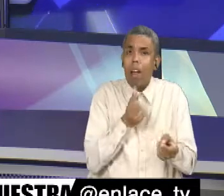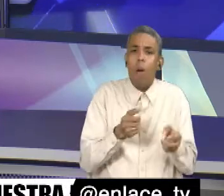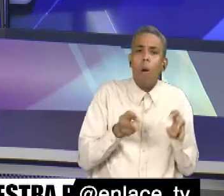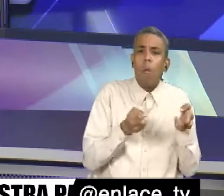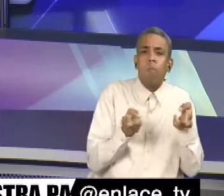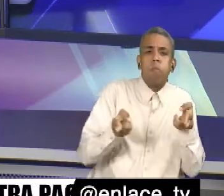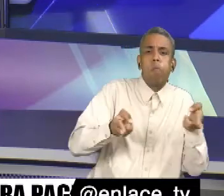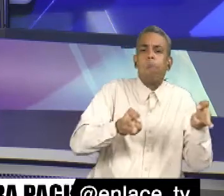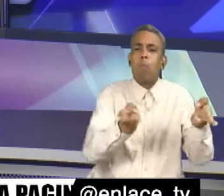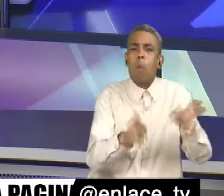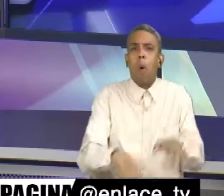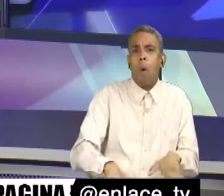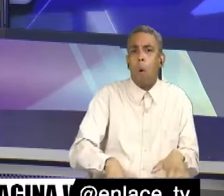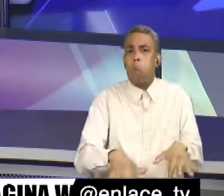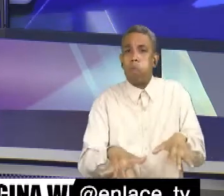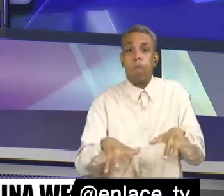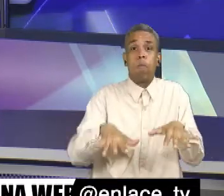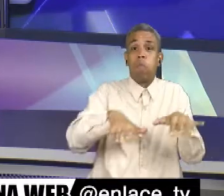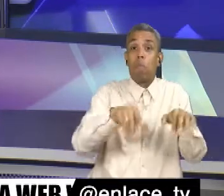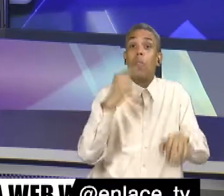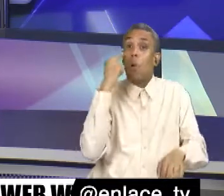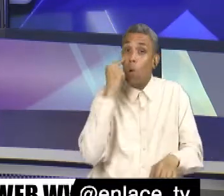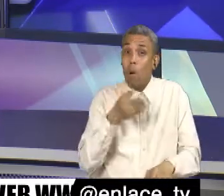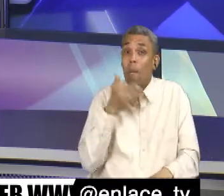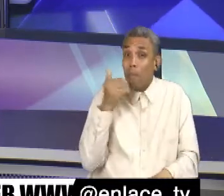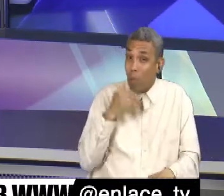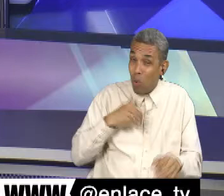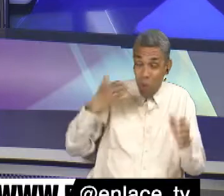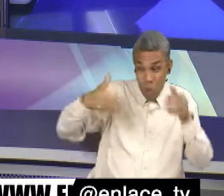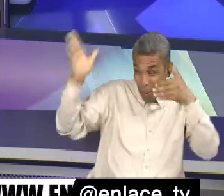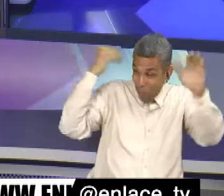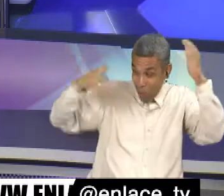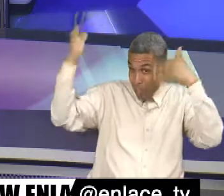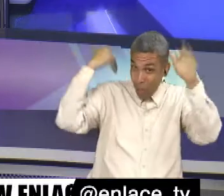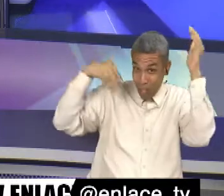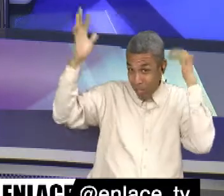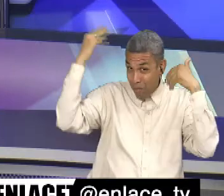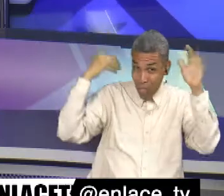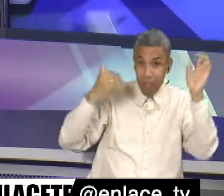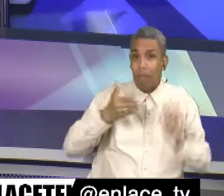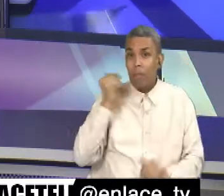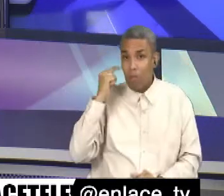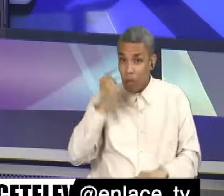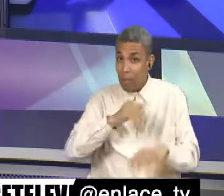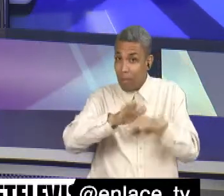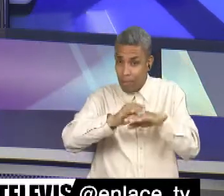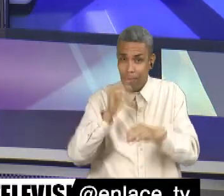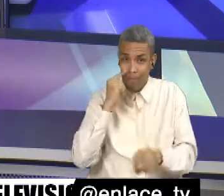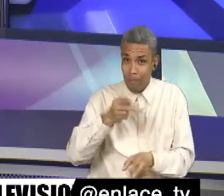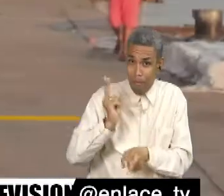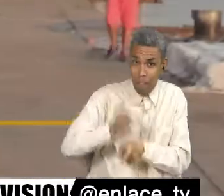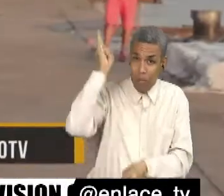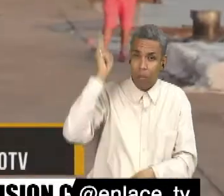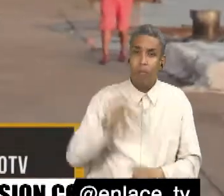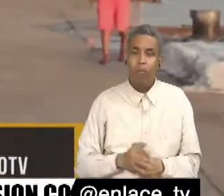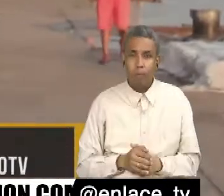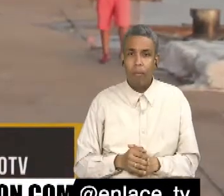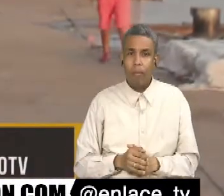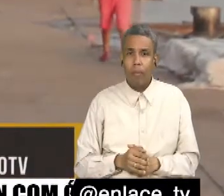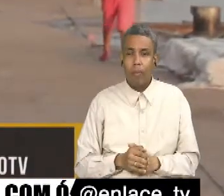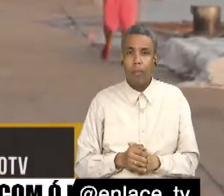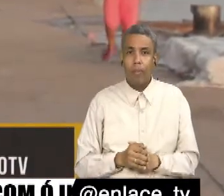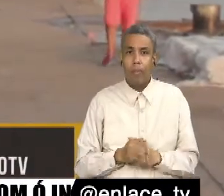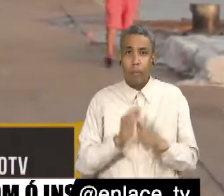registrará un aumento en los niveles del río Magdalena en las próximas horas. Neila Cosio nos tiene detalles. Adelante. En diálogo con